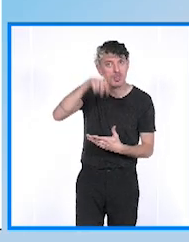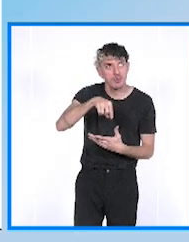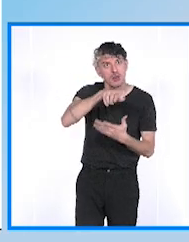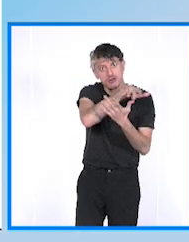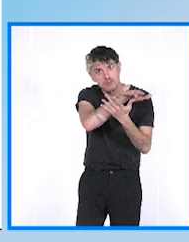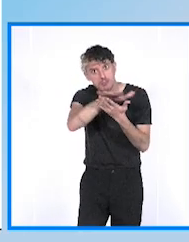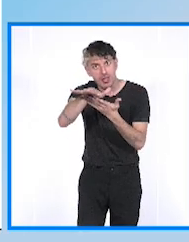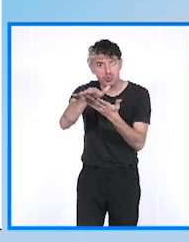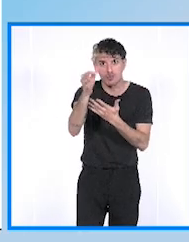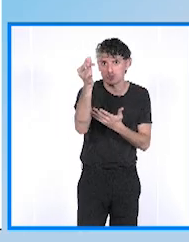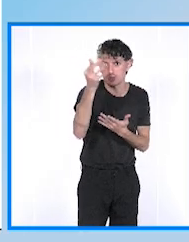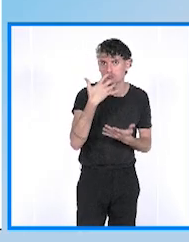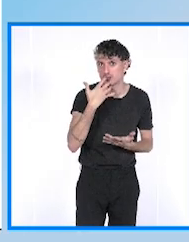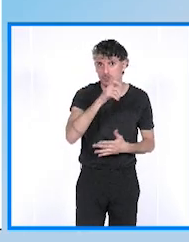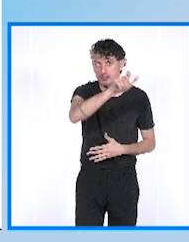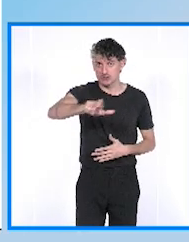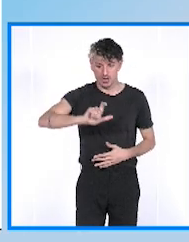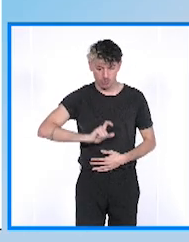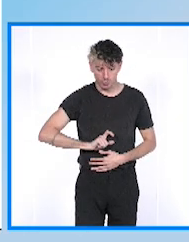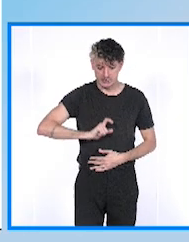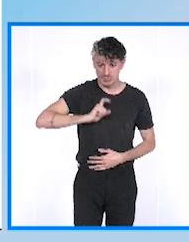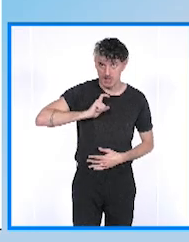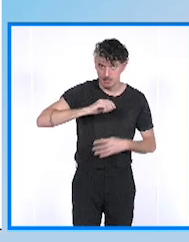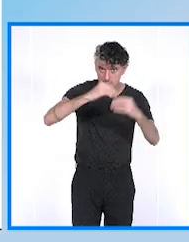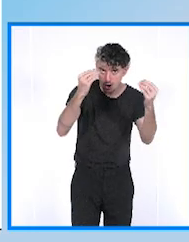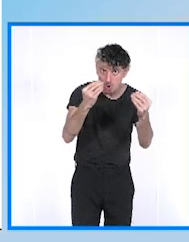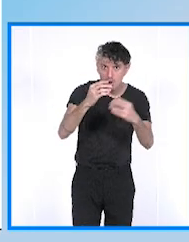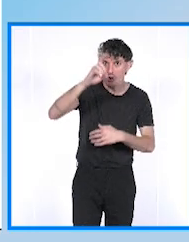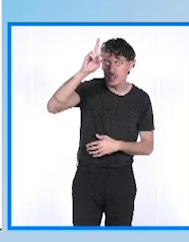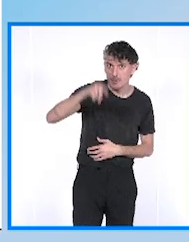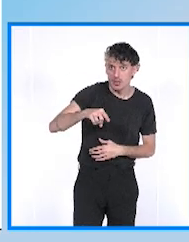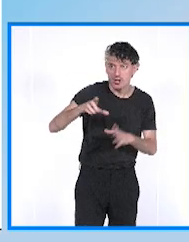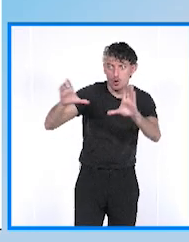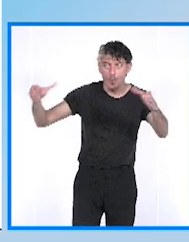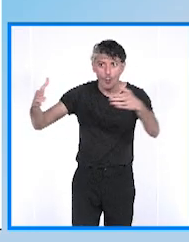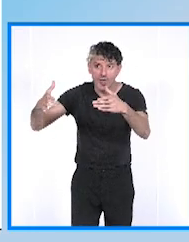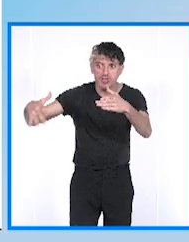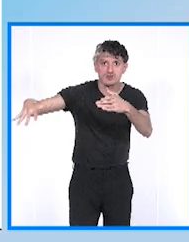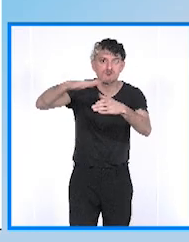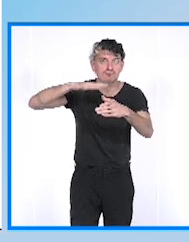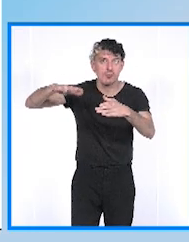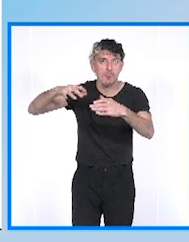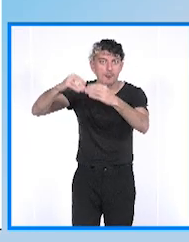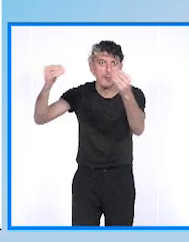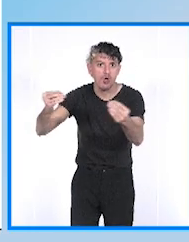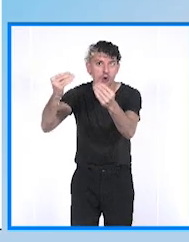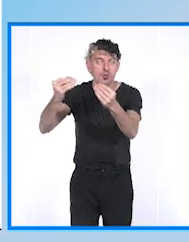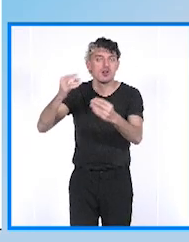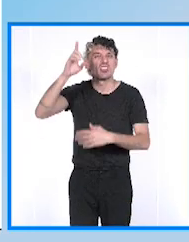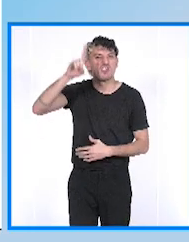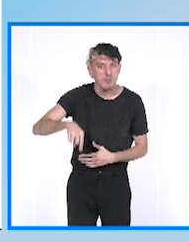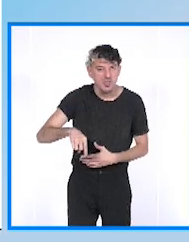eh Pues en el autoestima también de las personas e incluso de las comunidades y servían para Pues bueno para cosas como combatir también la la